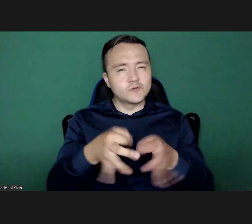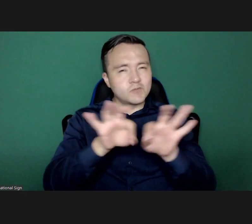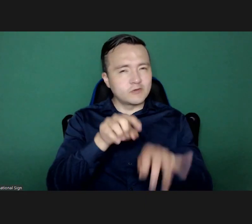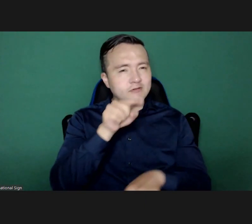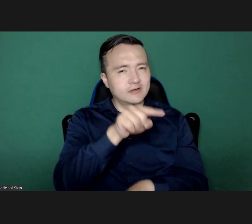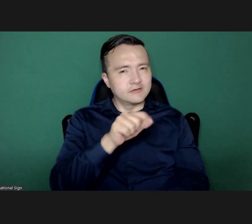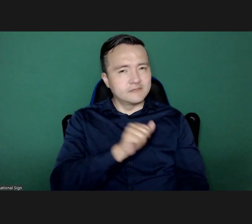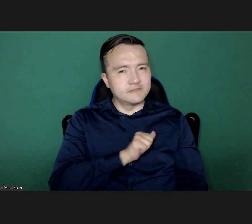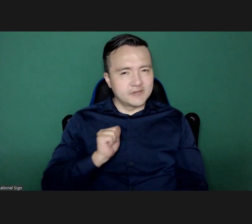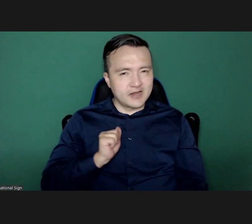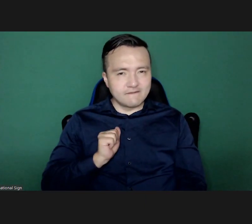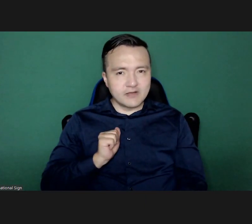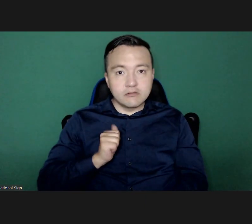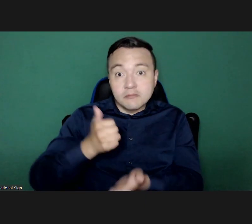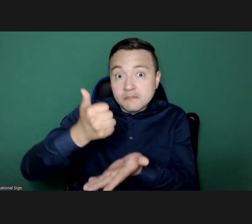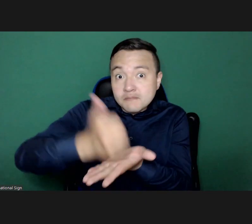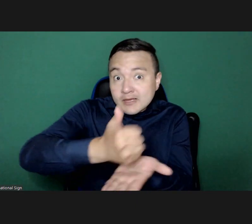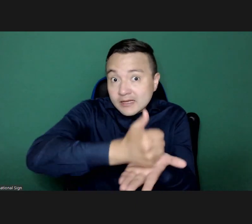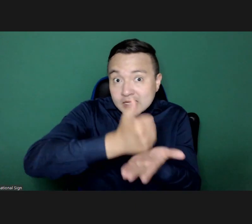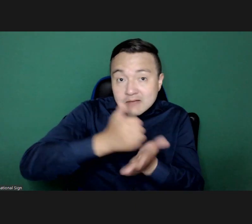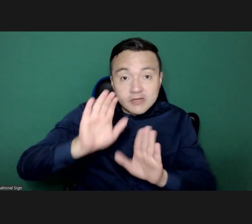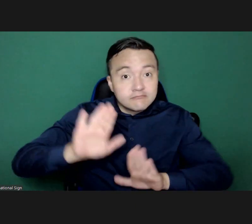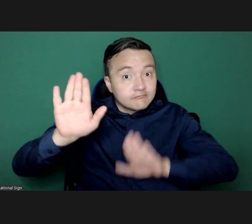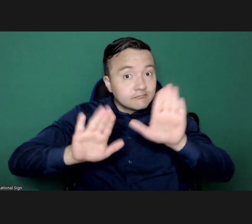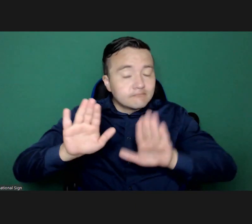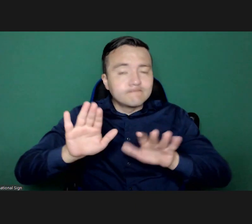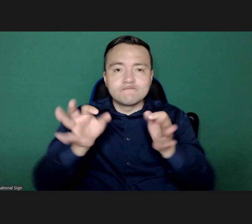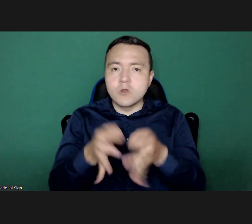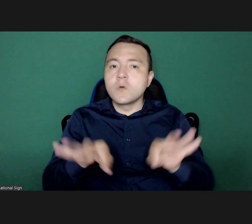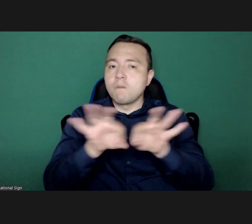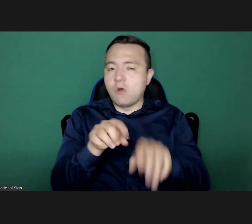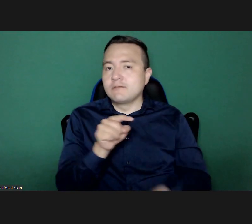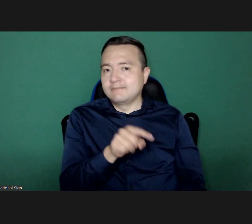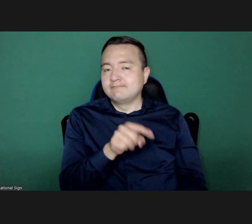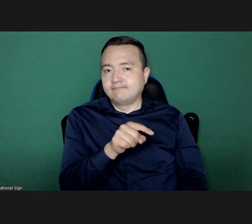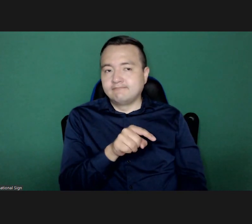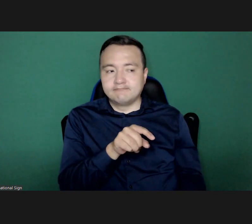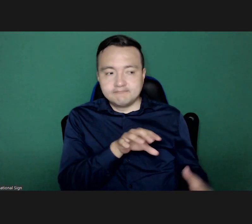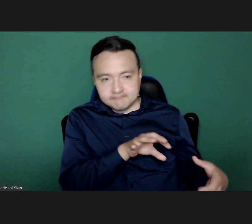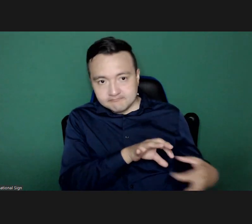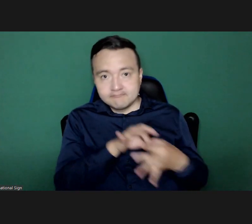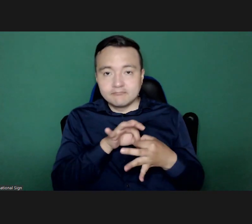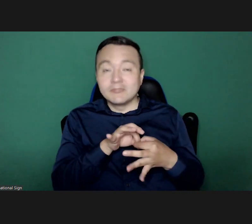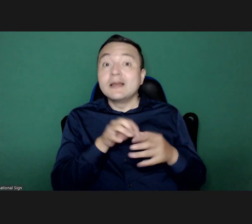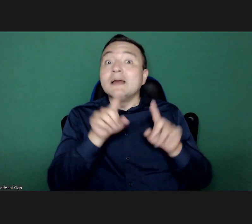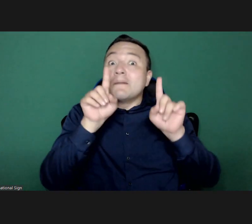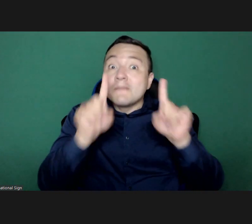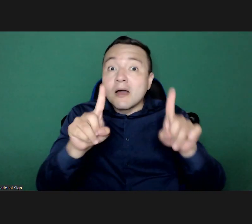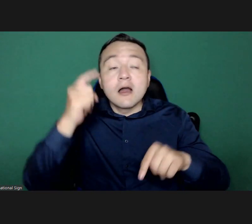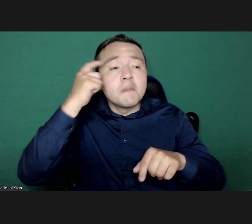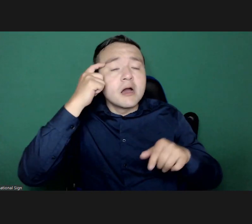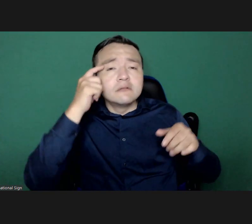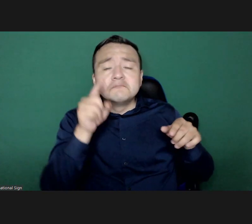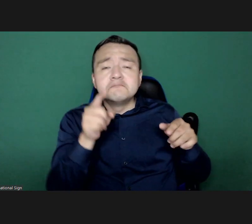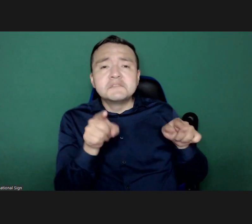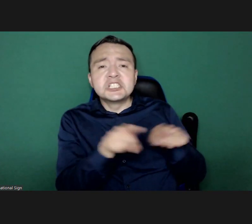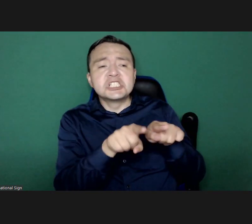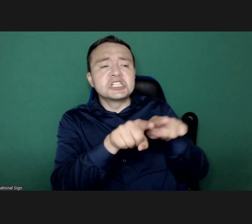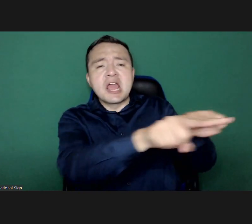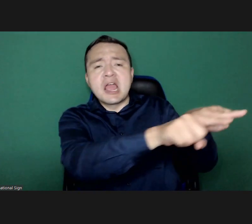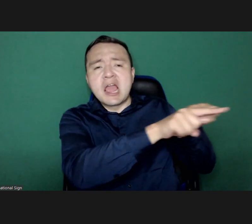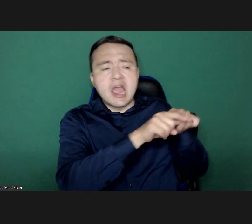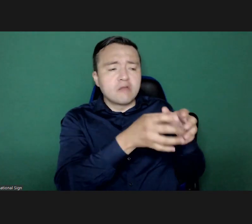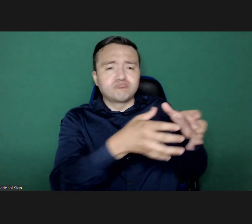es muy importante. También tenemos que estar conscientes de que el sector privado no es homogéneo. Hay áreas del sector